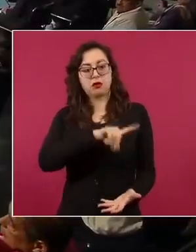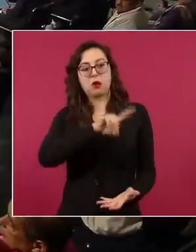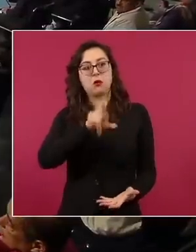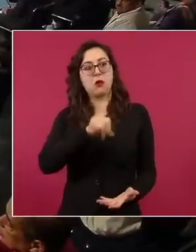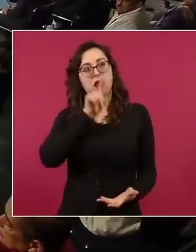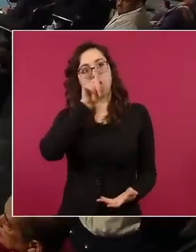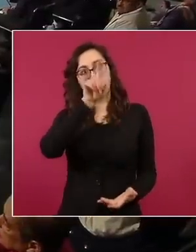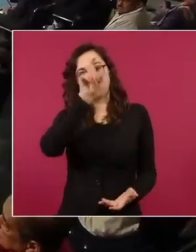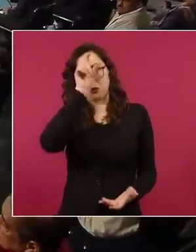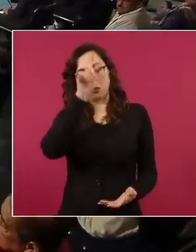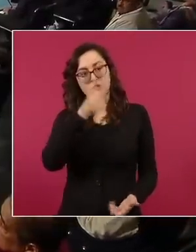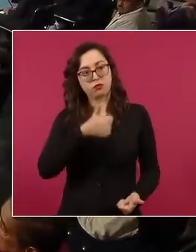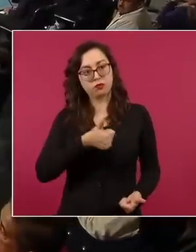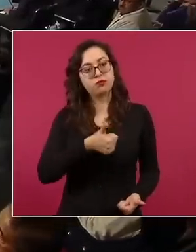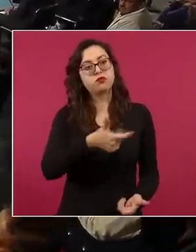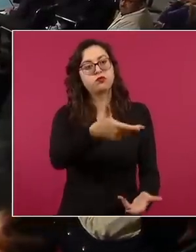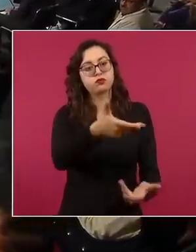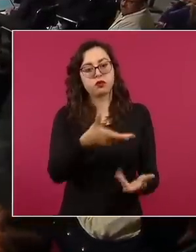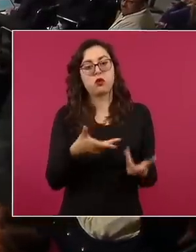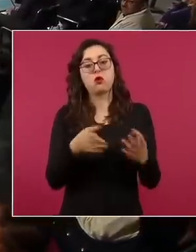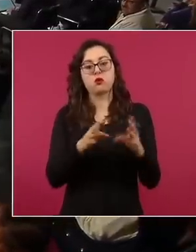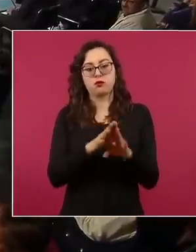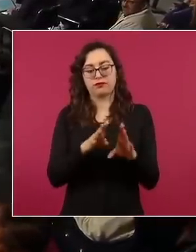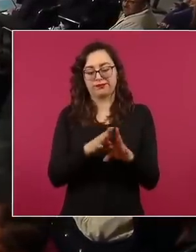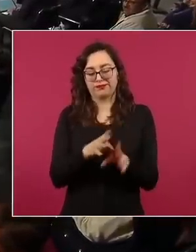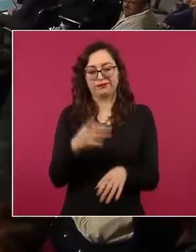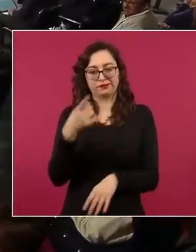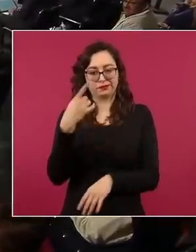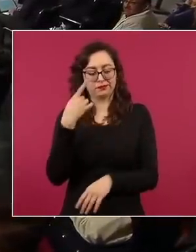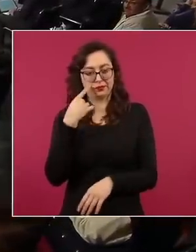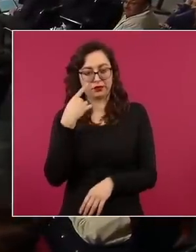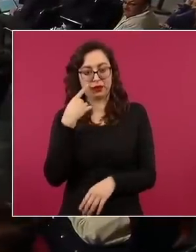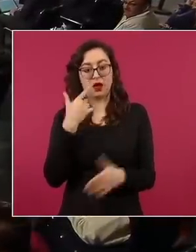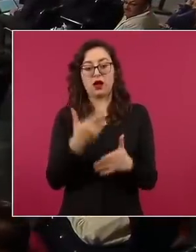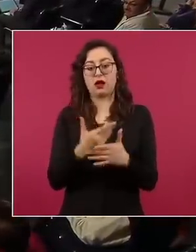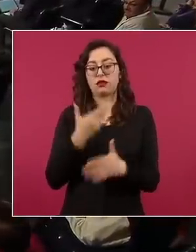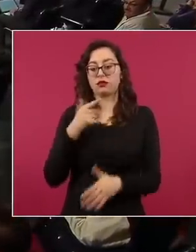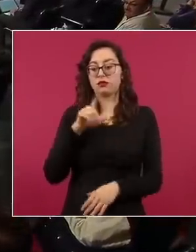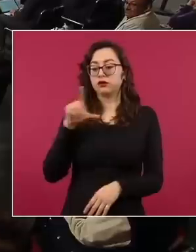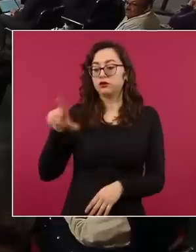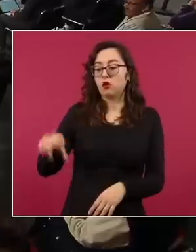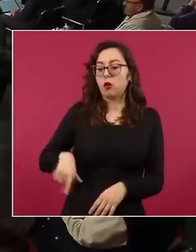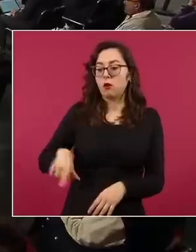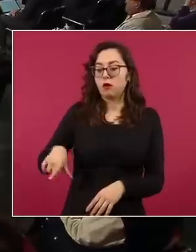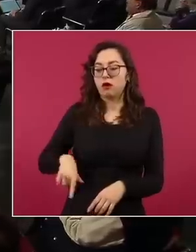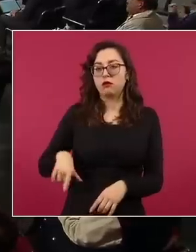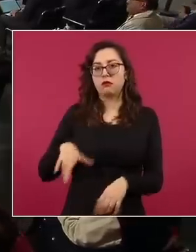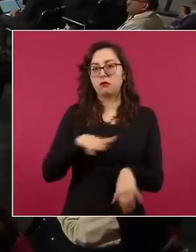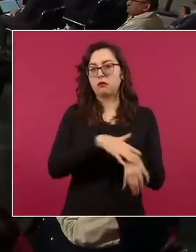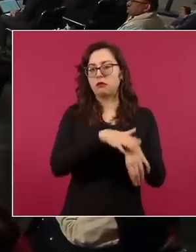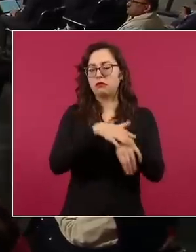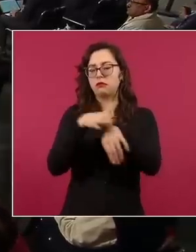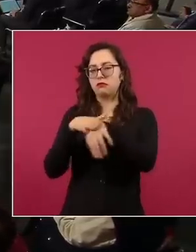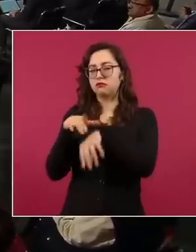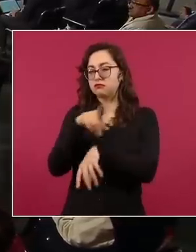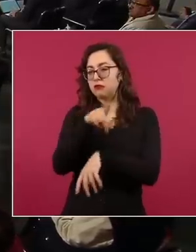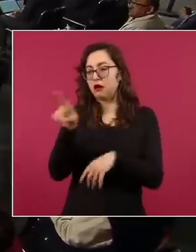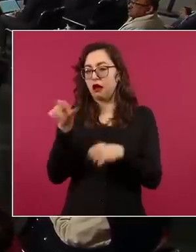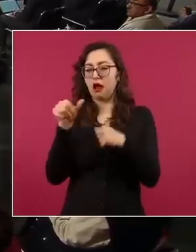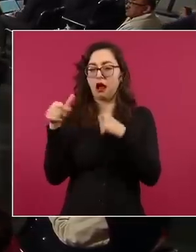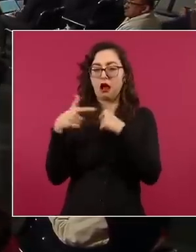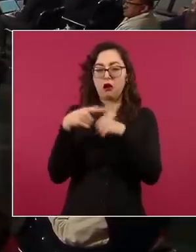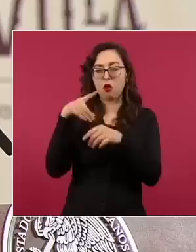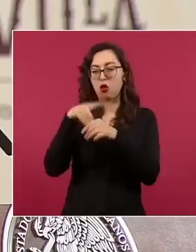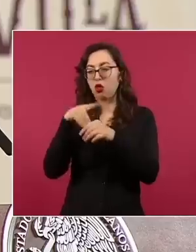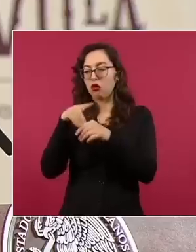convocatoria que se realizó por parte del Gobierno de México para los ciudadanos que quisieran donar. La meta